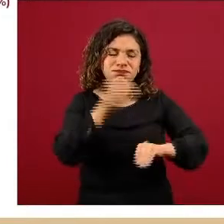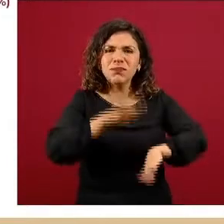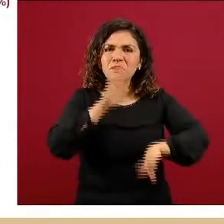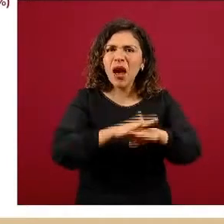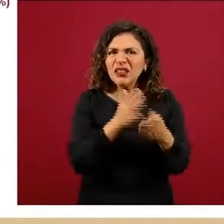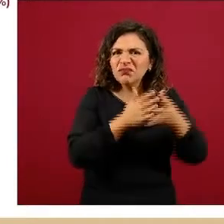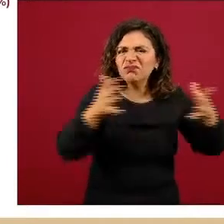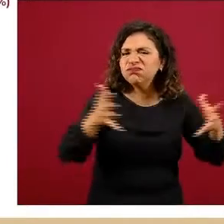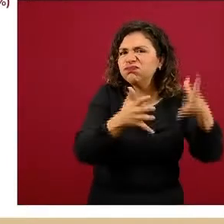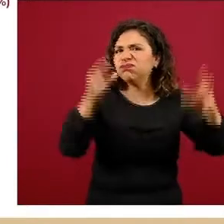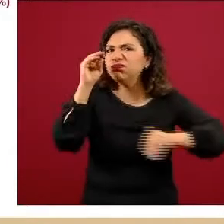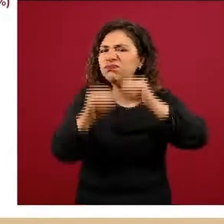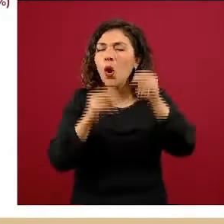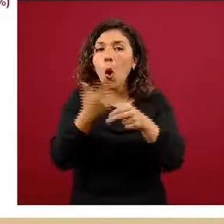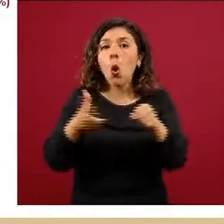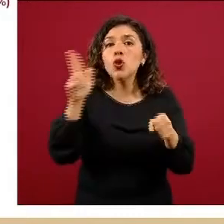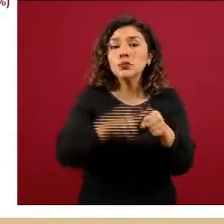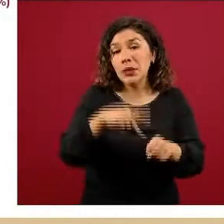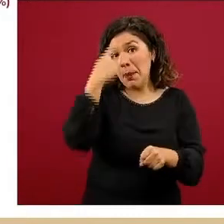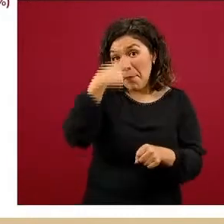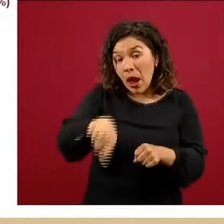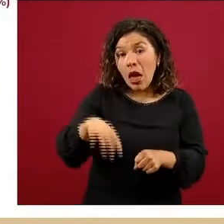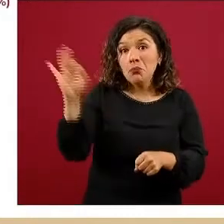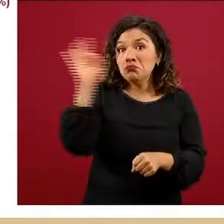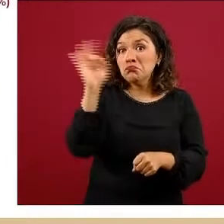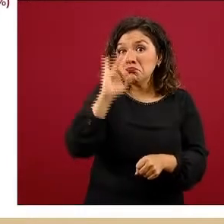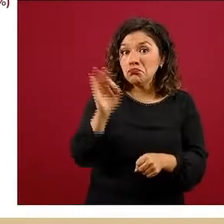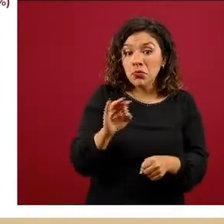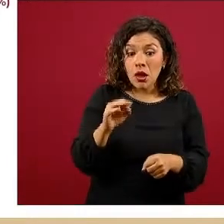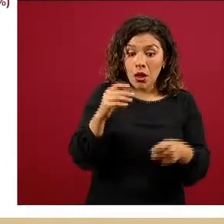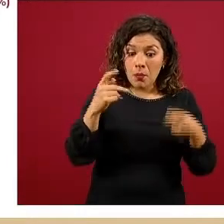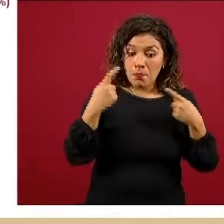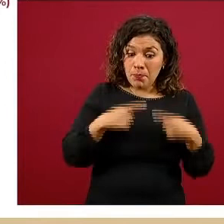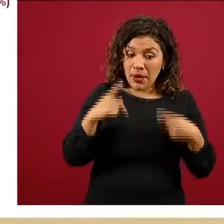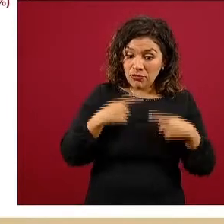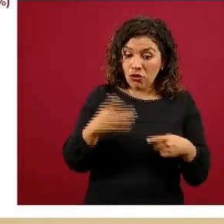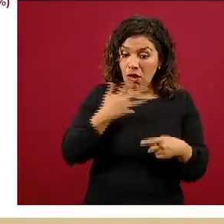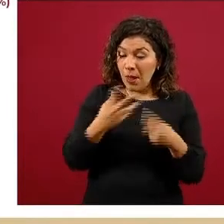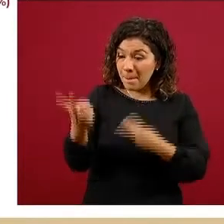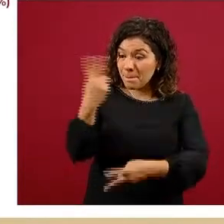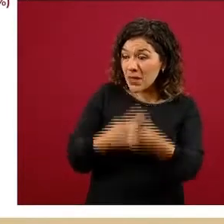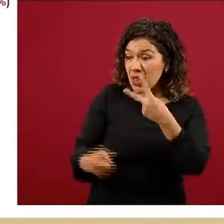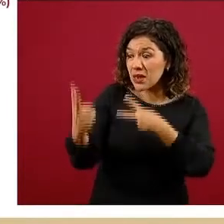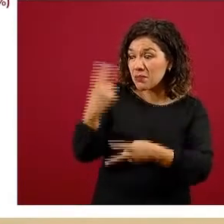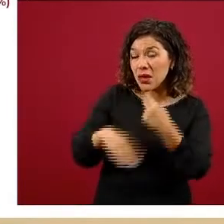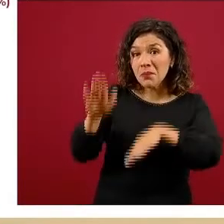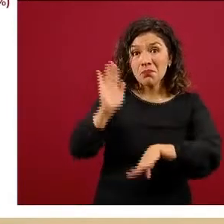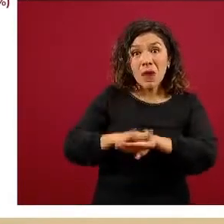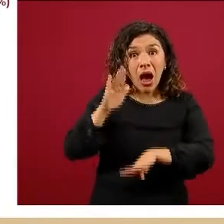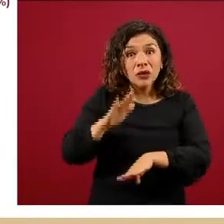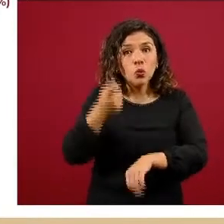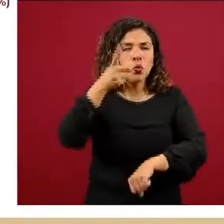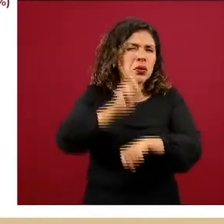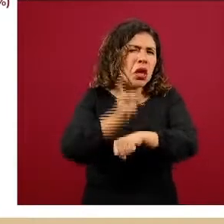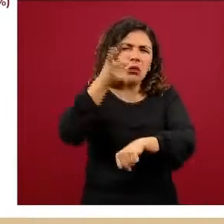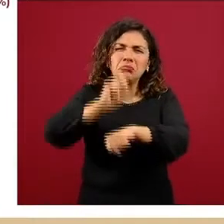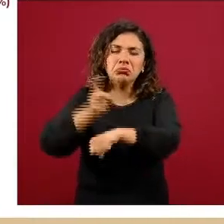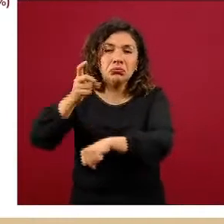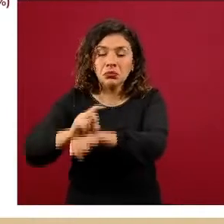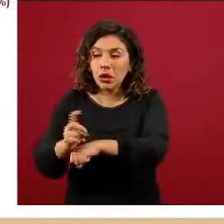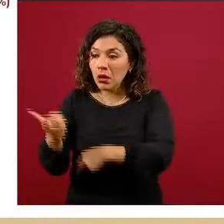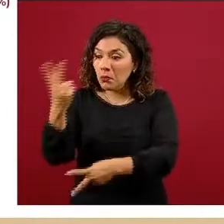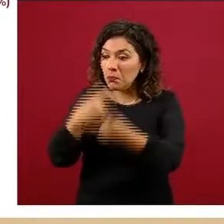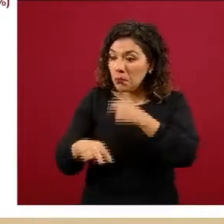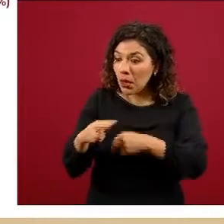hospitalaria precisamente para que en todo momento el número de casos que se presentan por día